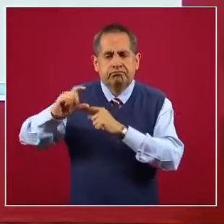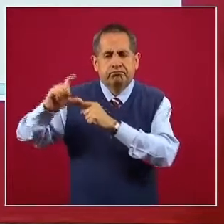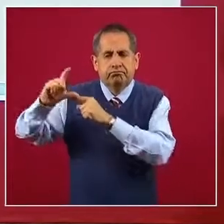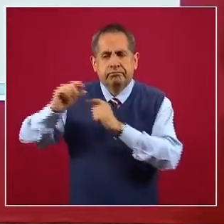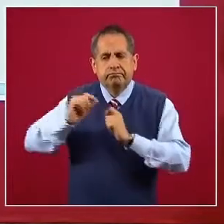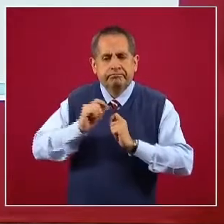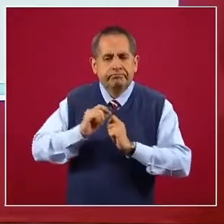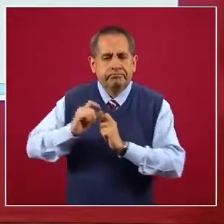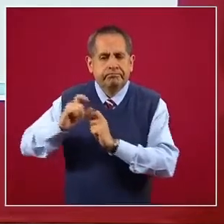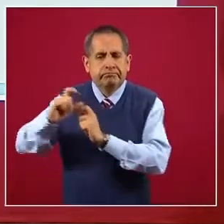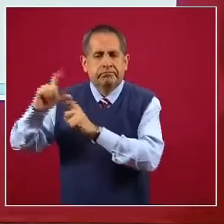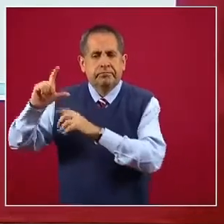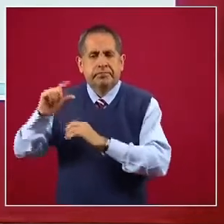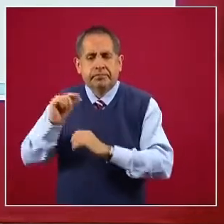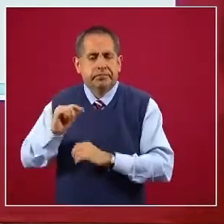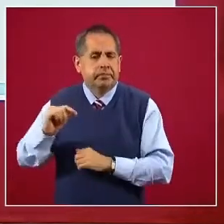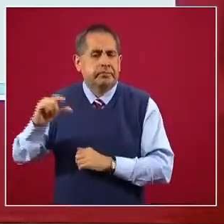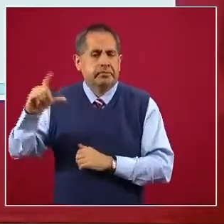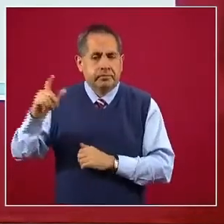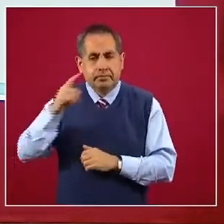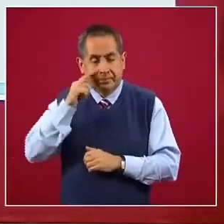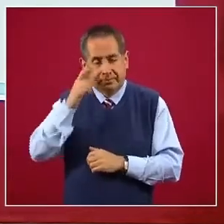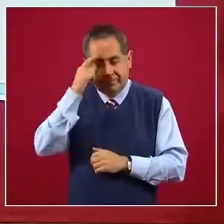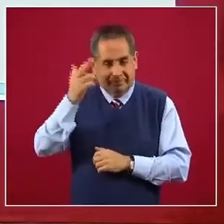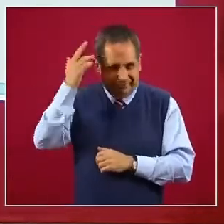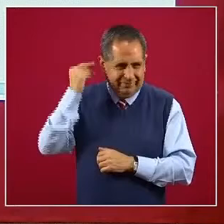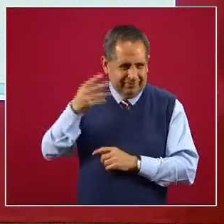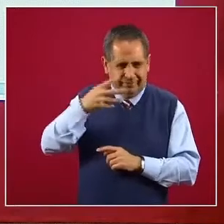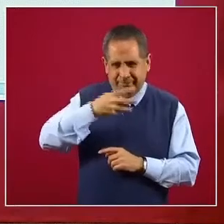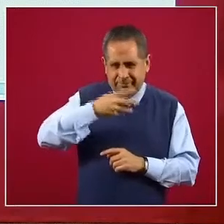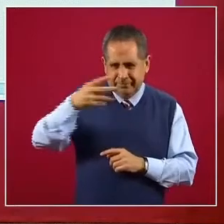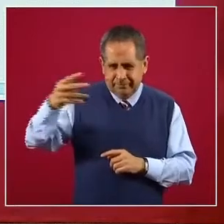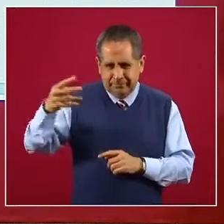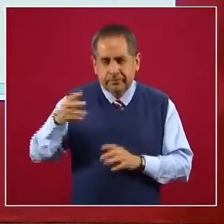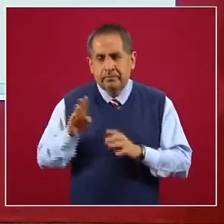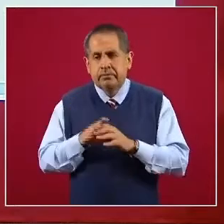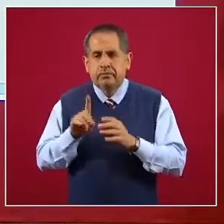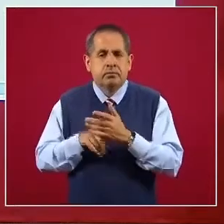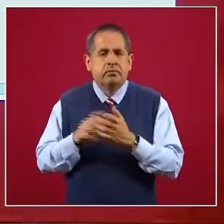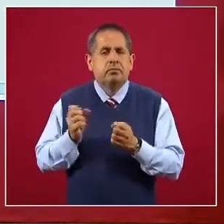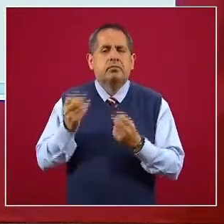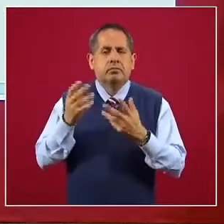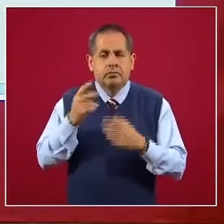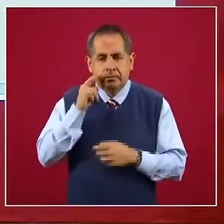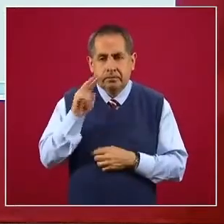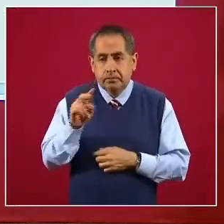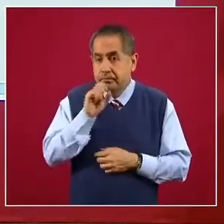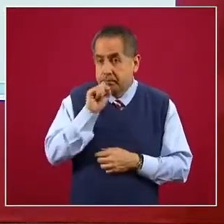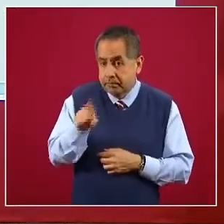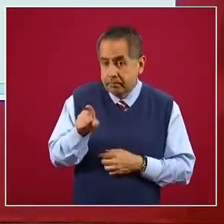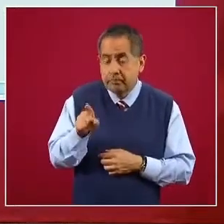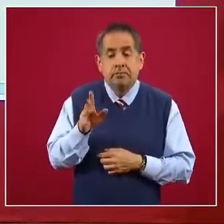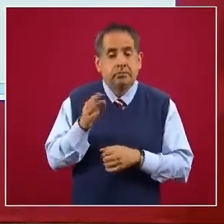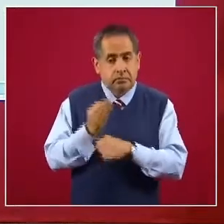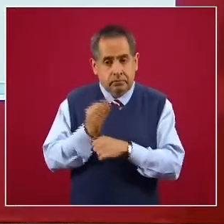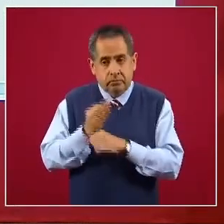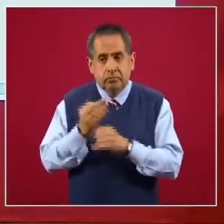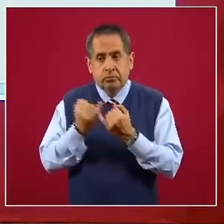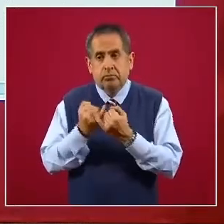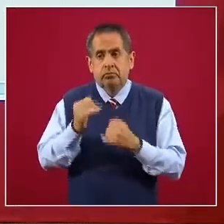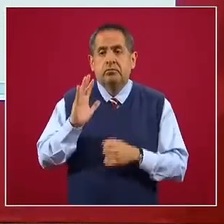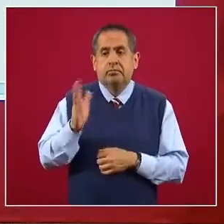que lo que habíamos estado viendo en otras gráficas en relación a los descensos en las últimas semanas, también lo vemos